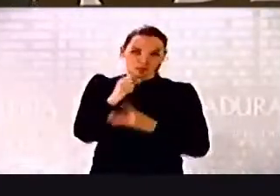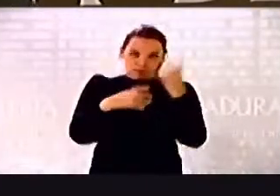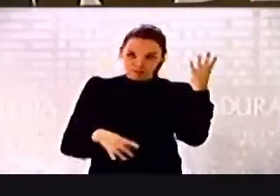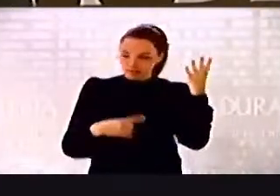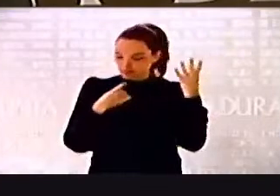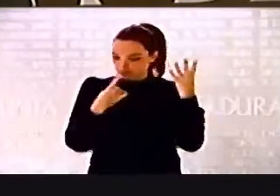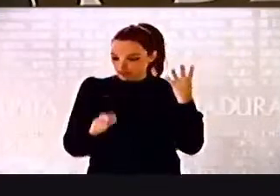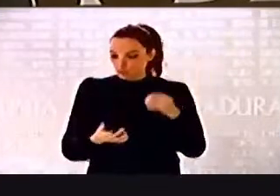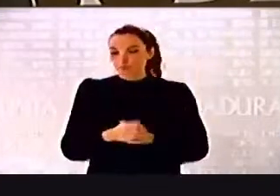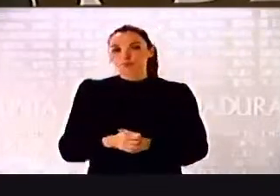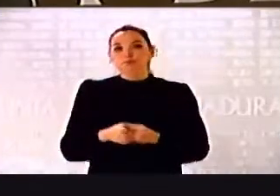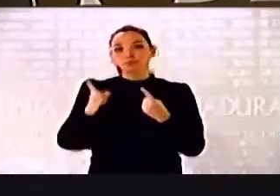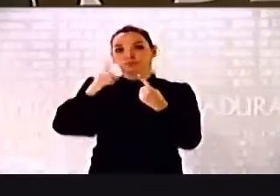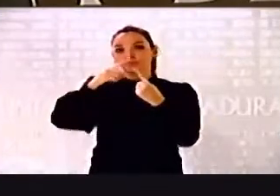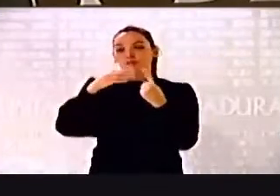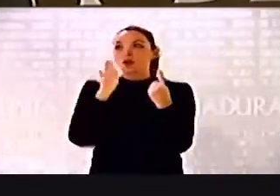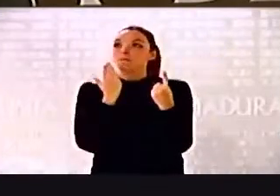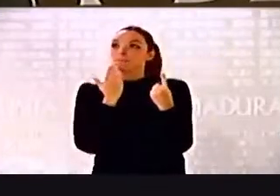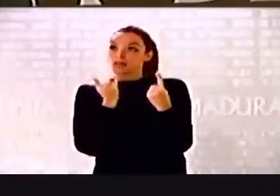Mérida,